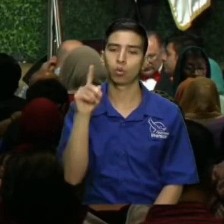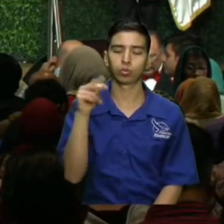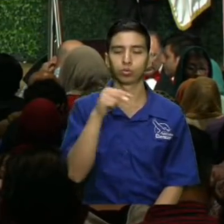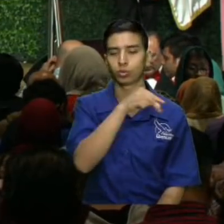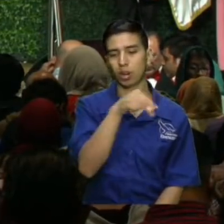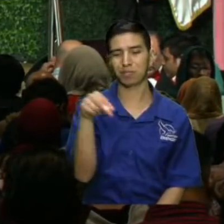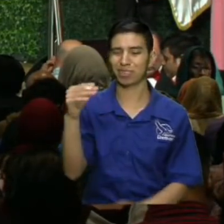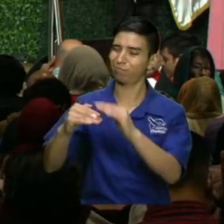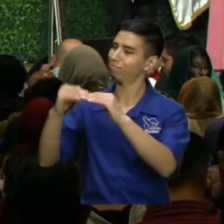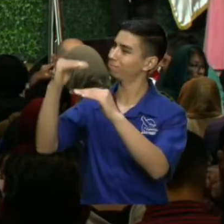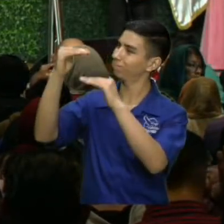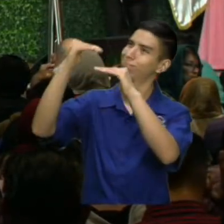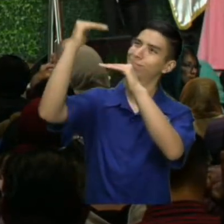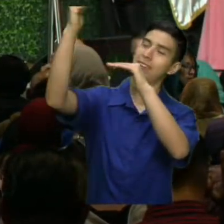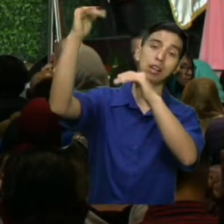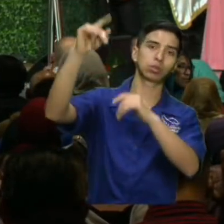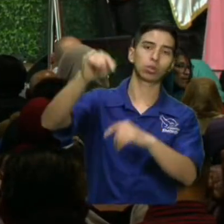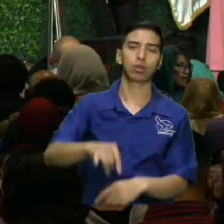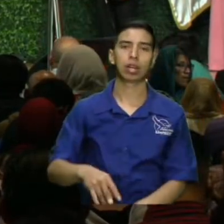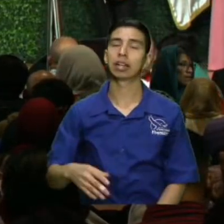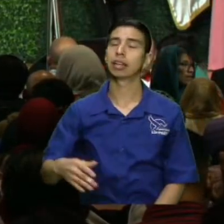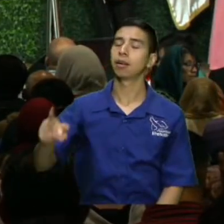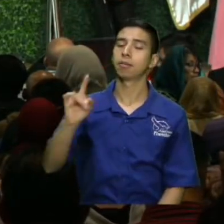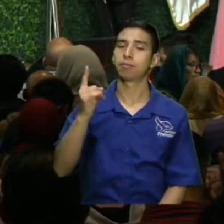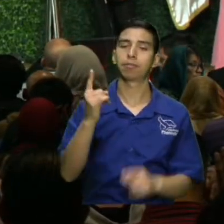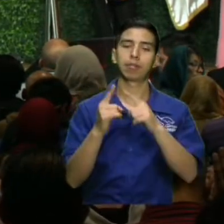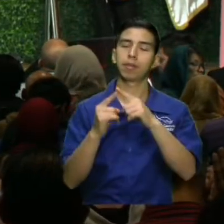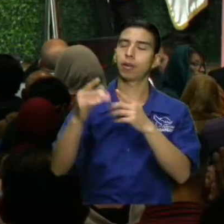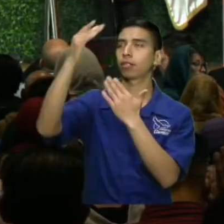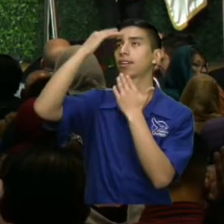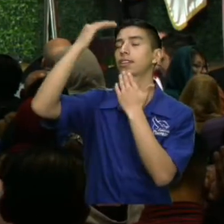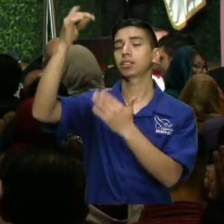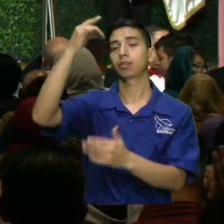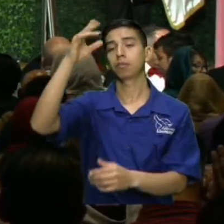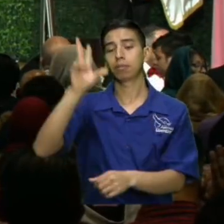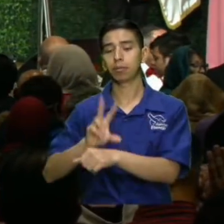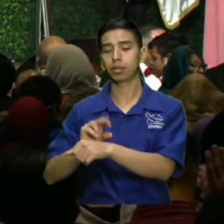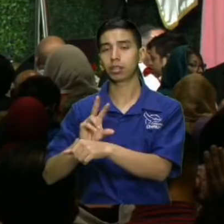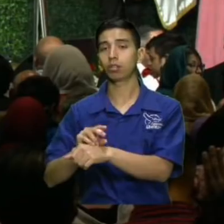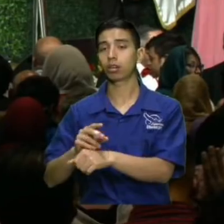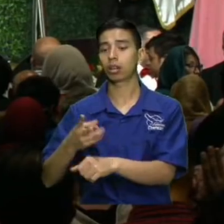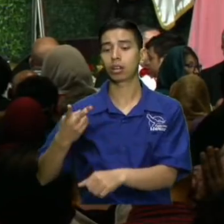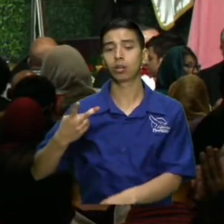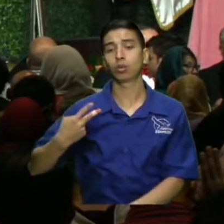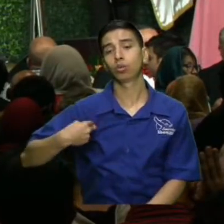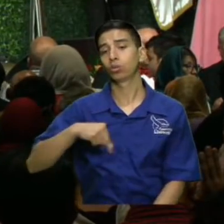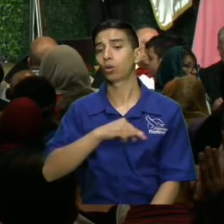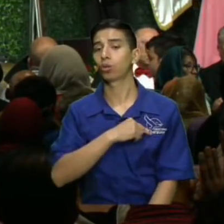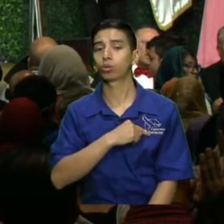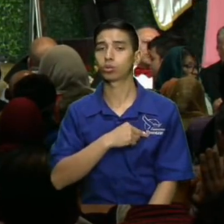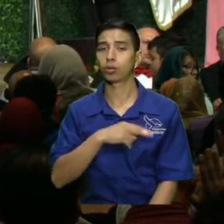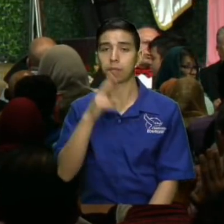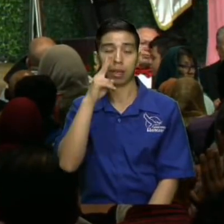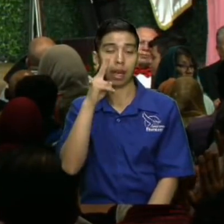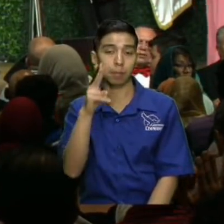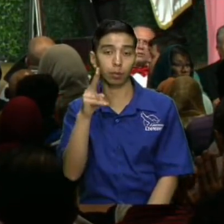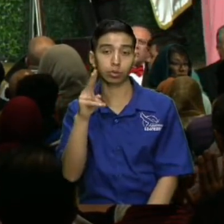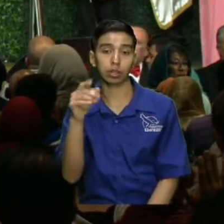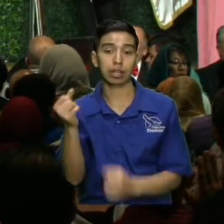nombre, en primer lugar te damos gracias de permitir que nuestros ojos vean y participen de la